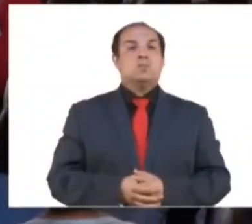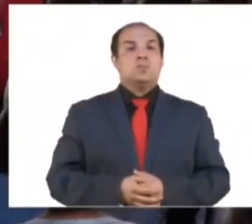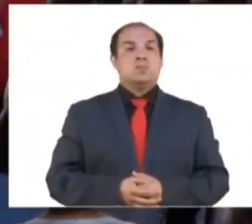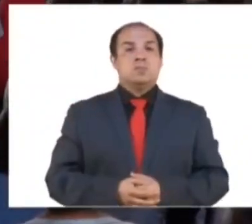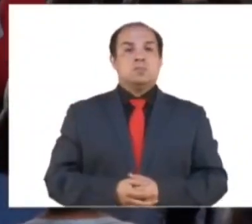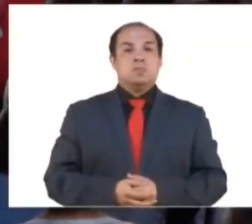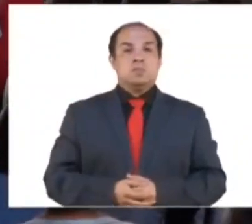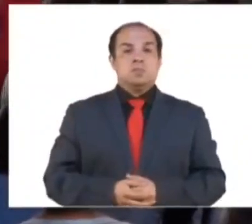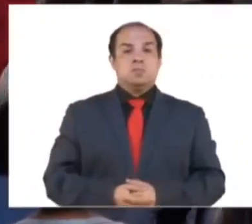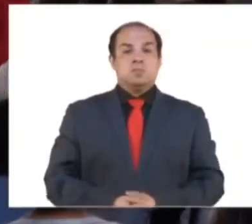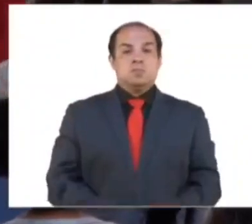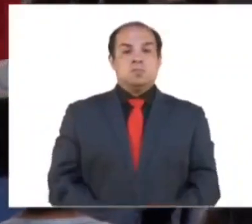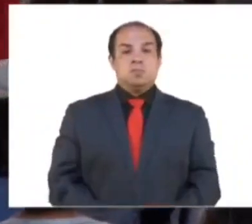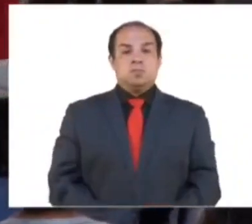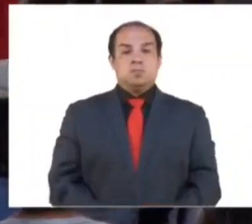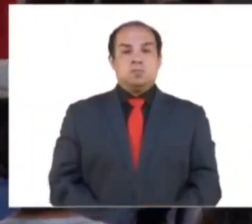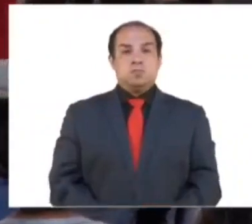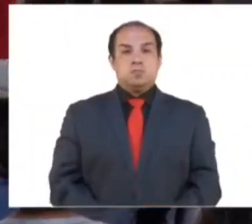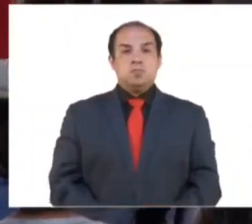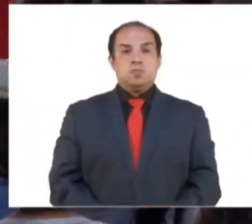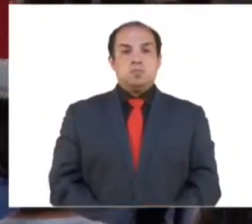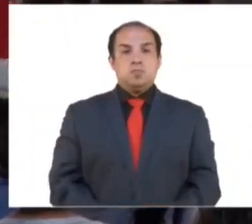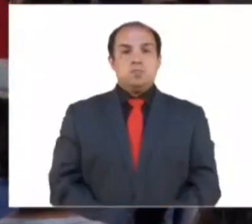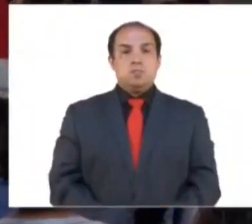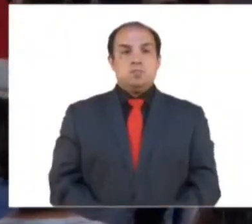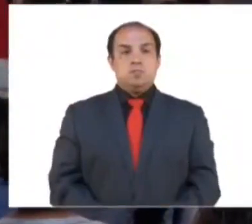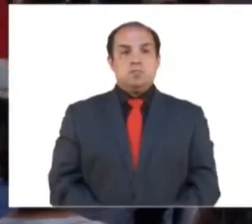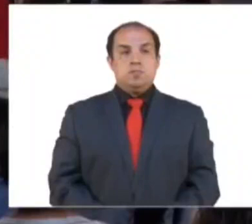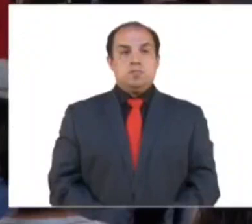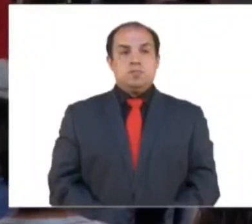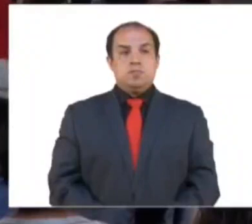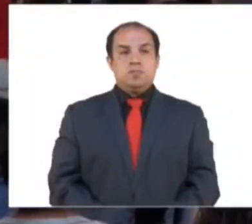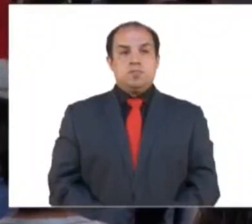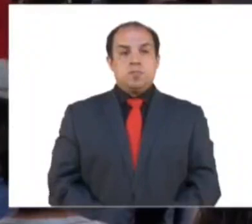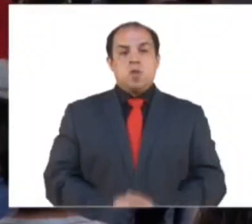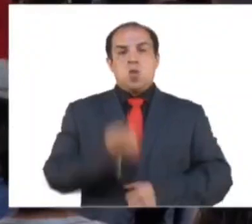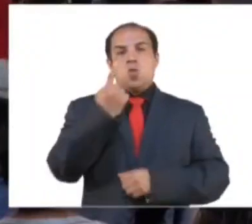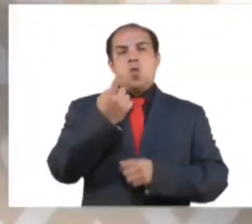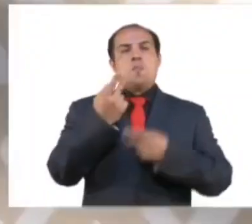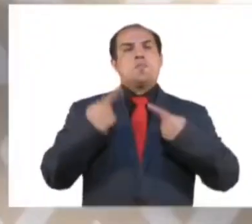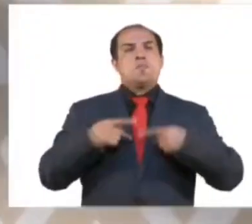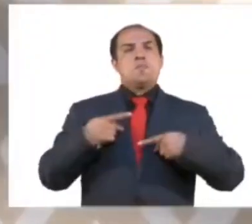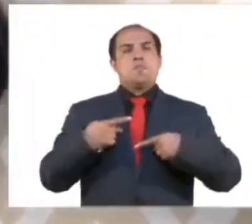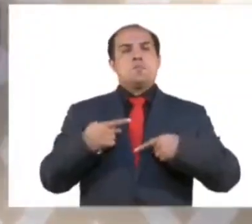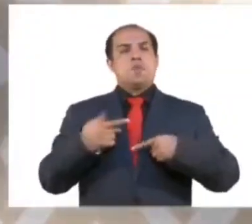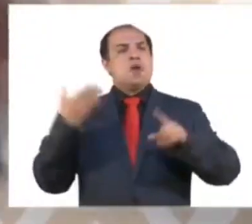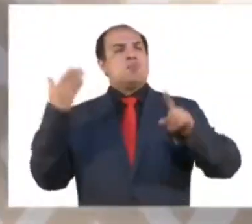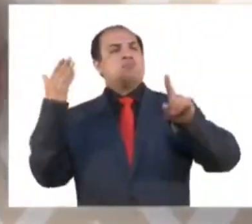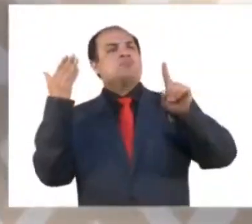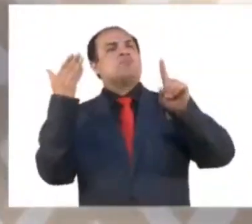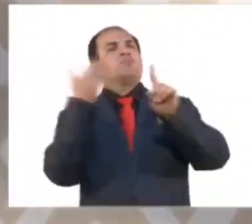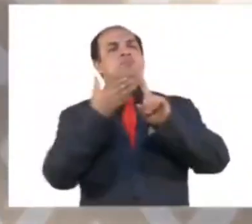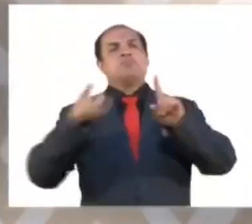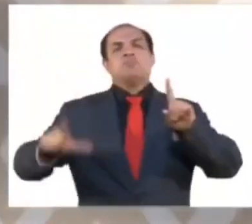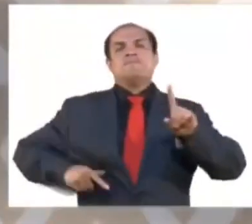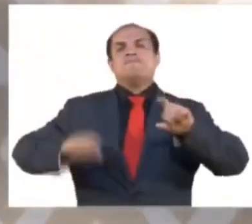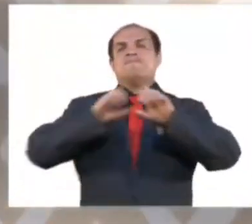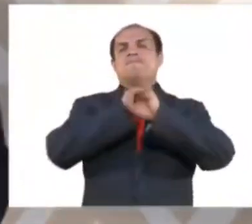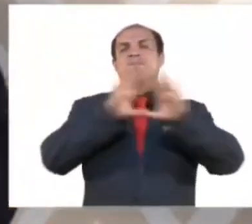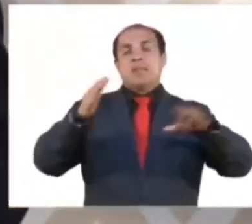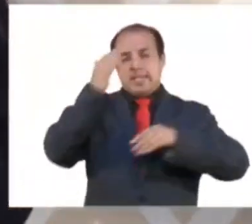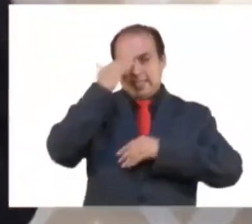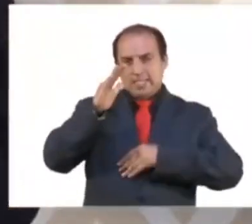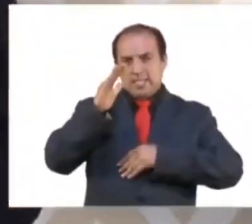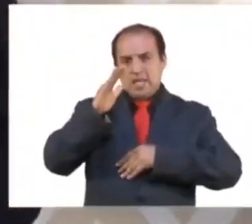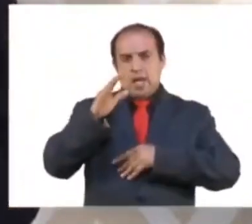persona que tiene la formación de gobierno clara y que sabe ser gobierno como